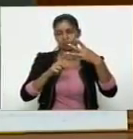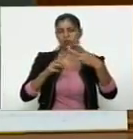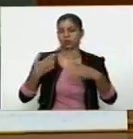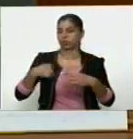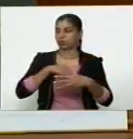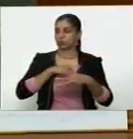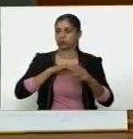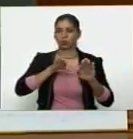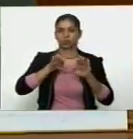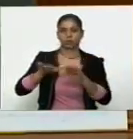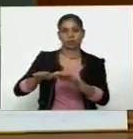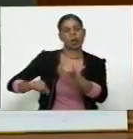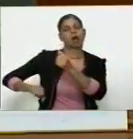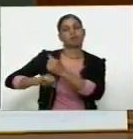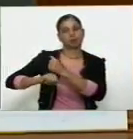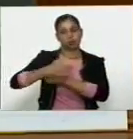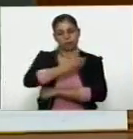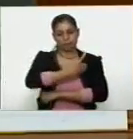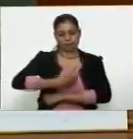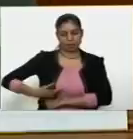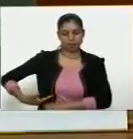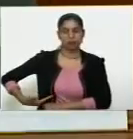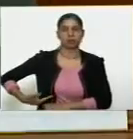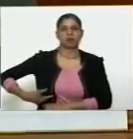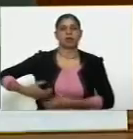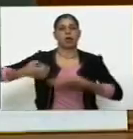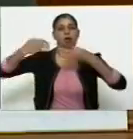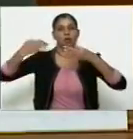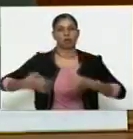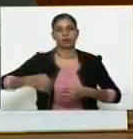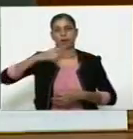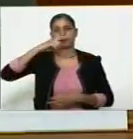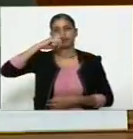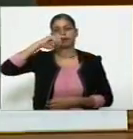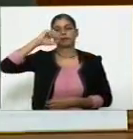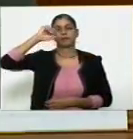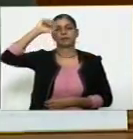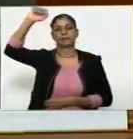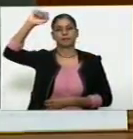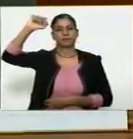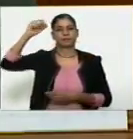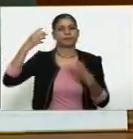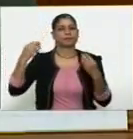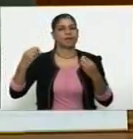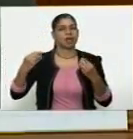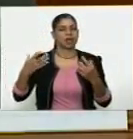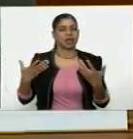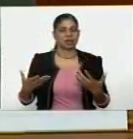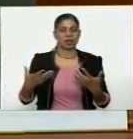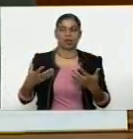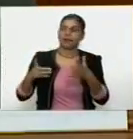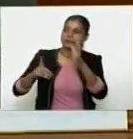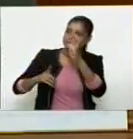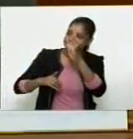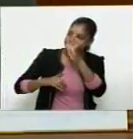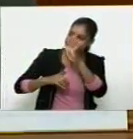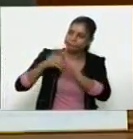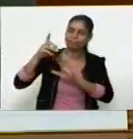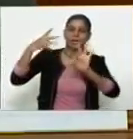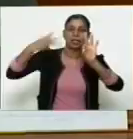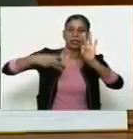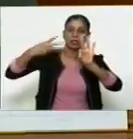acompañar las acciones del jefe de Estado de la República Bolivariana de Venezuela para consolidar el desarrollo de